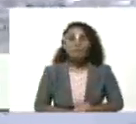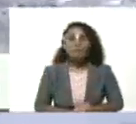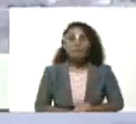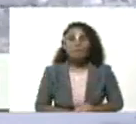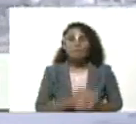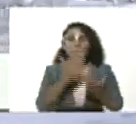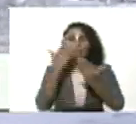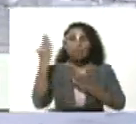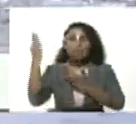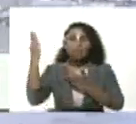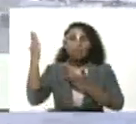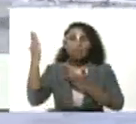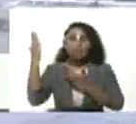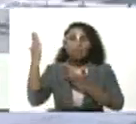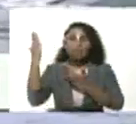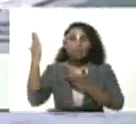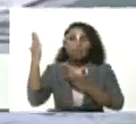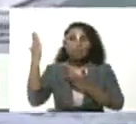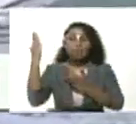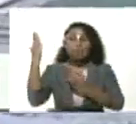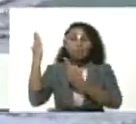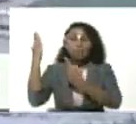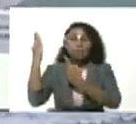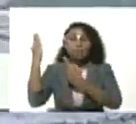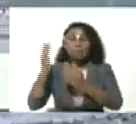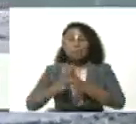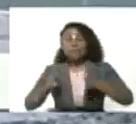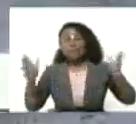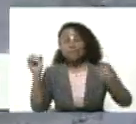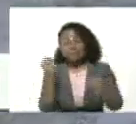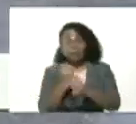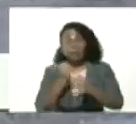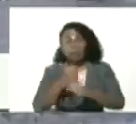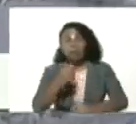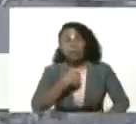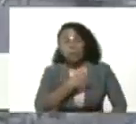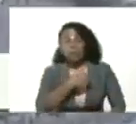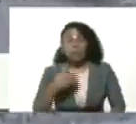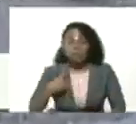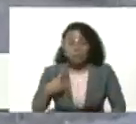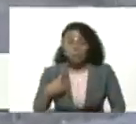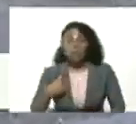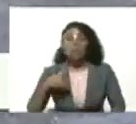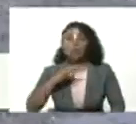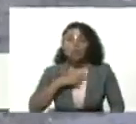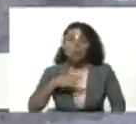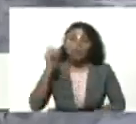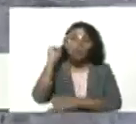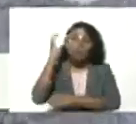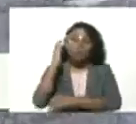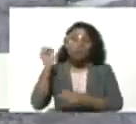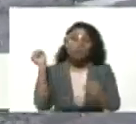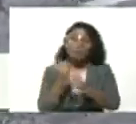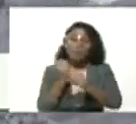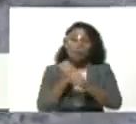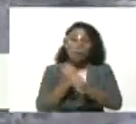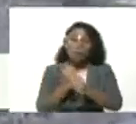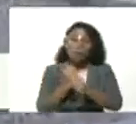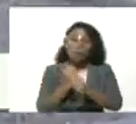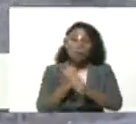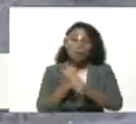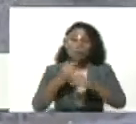Ahí está, es un tremendo trabajo, no vayan a creer, por eso quise que hoy tuviéramos esta jornada de trabajo.